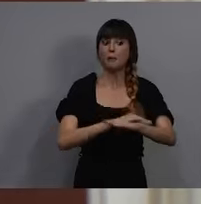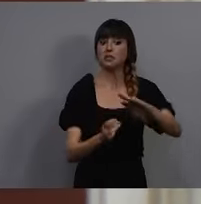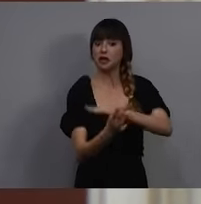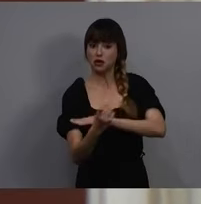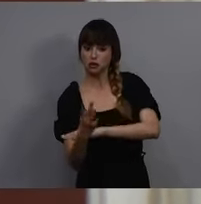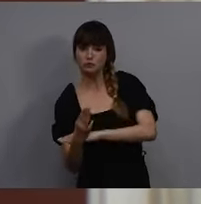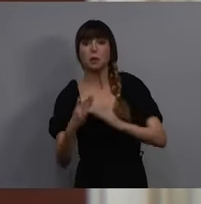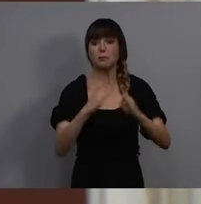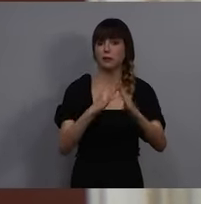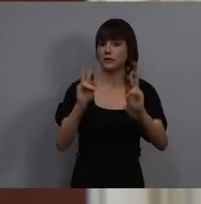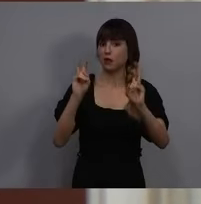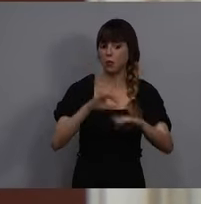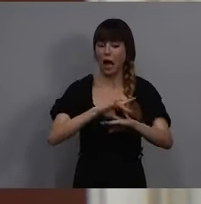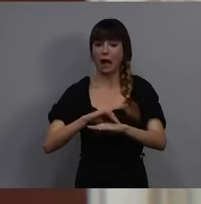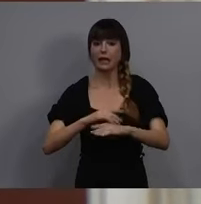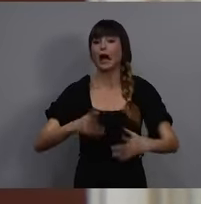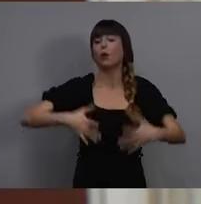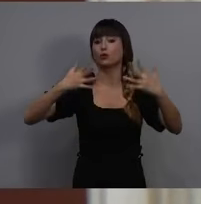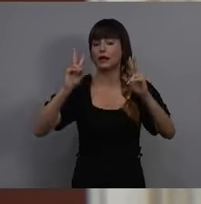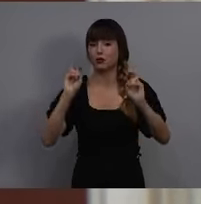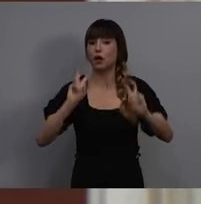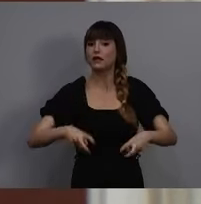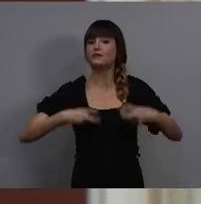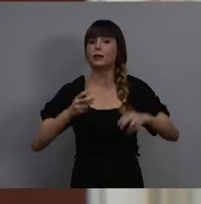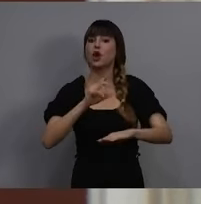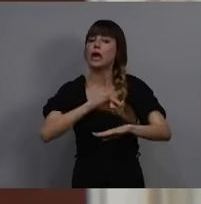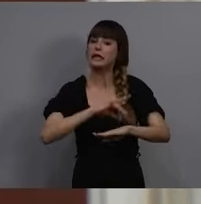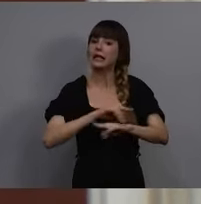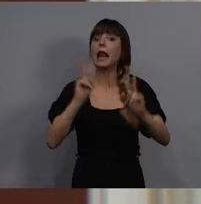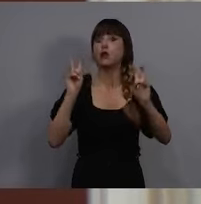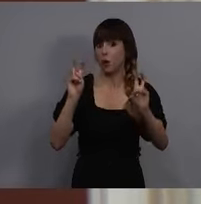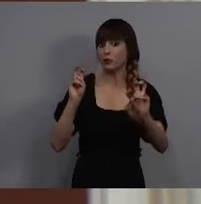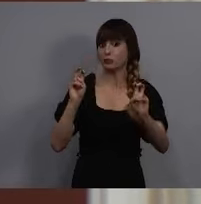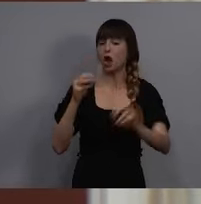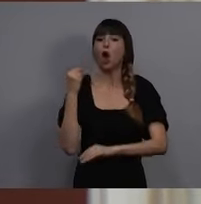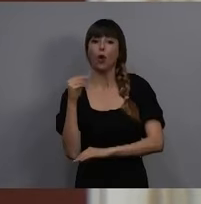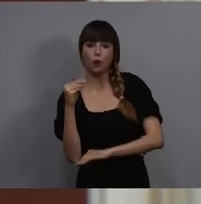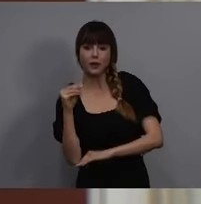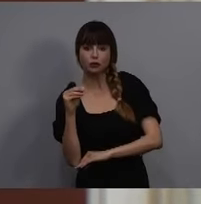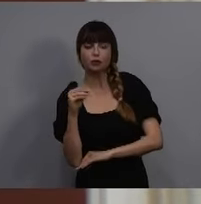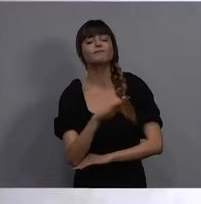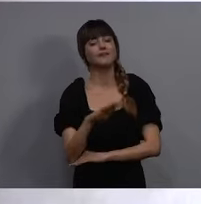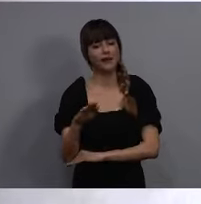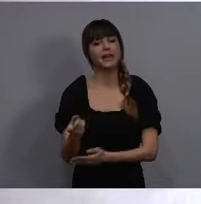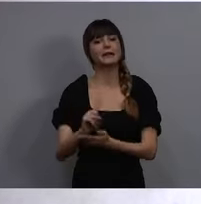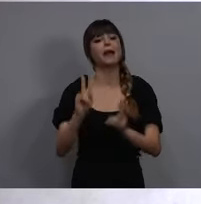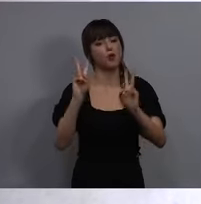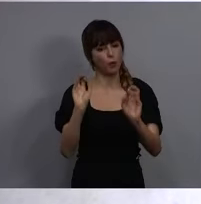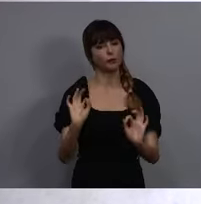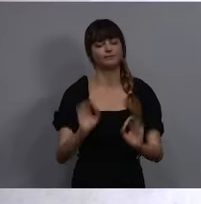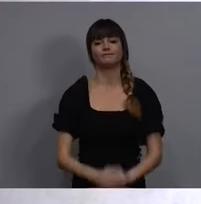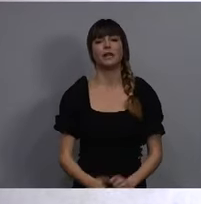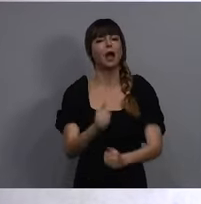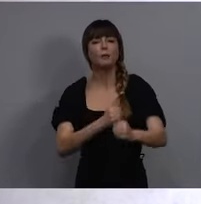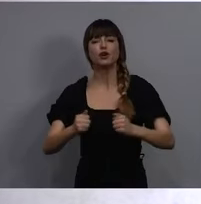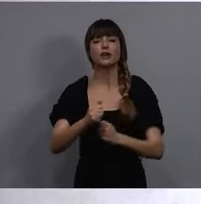Ministerio de vivienda y agenda urbana el Ministerio de transformación digital el Ministerio de juventud e infancia y va a priorizar